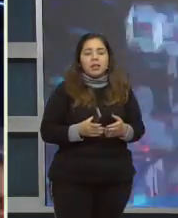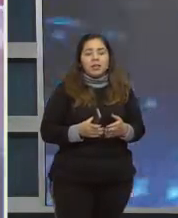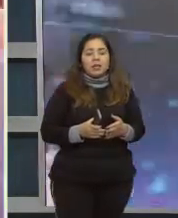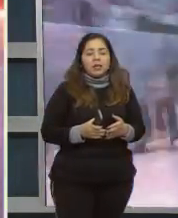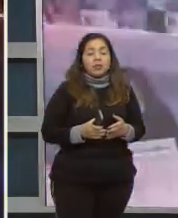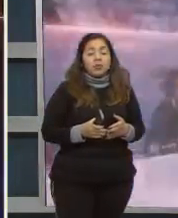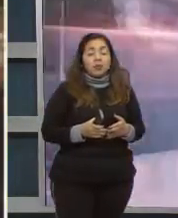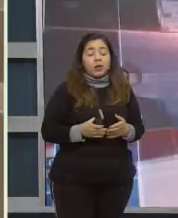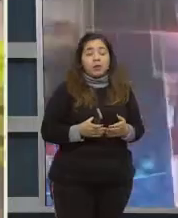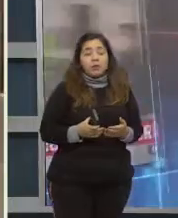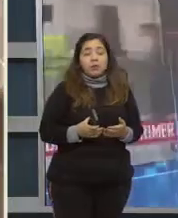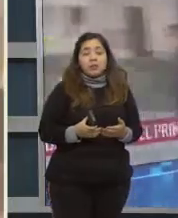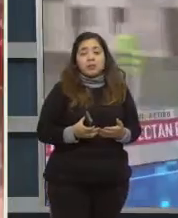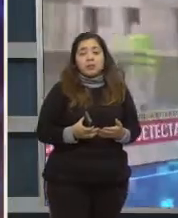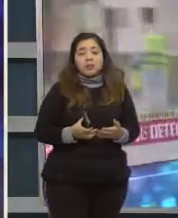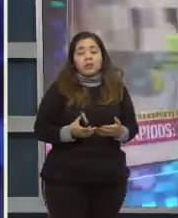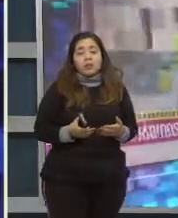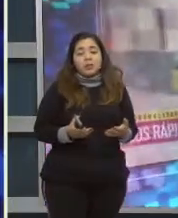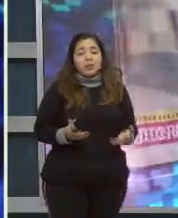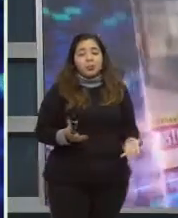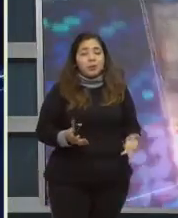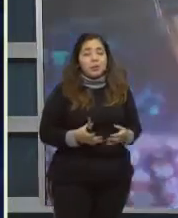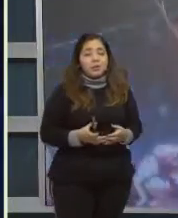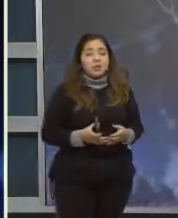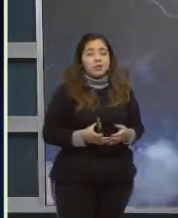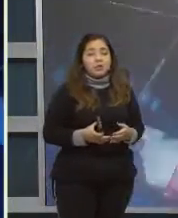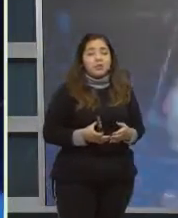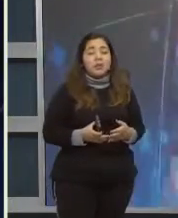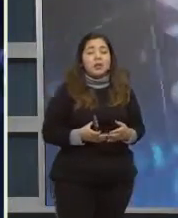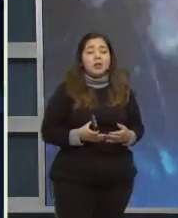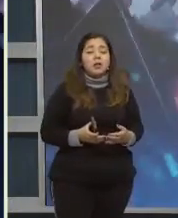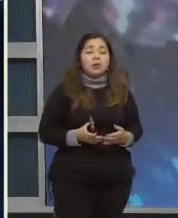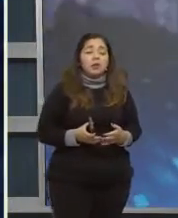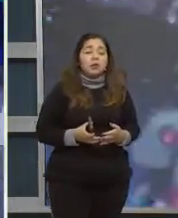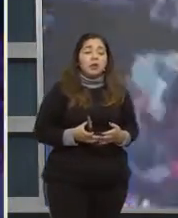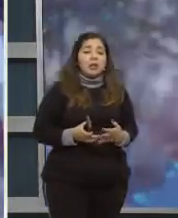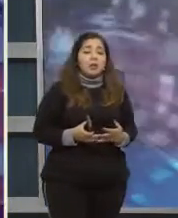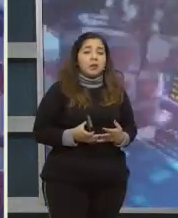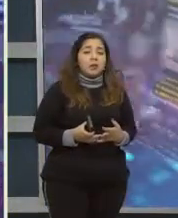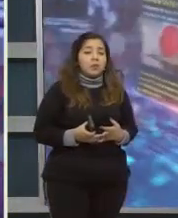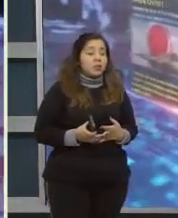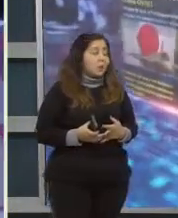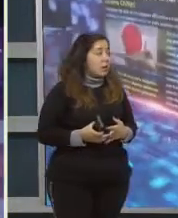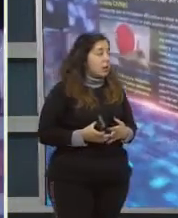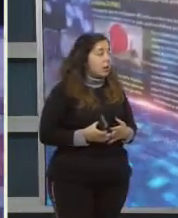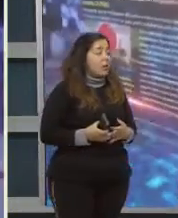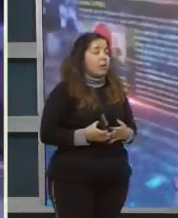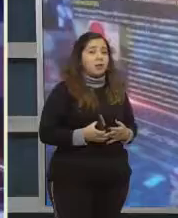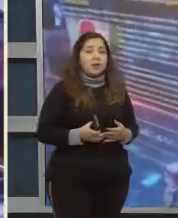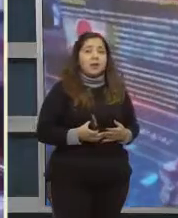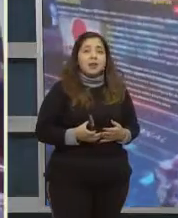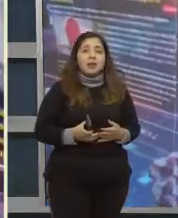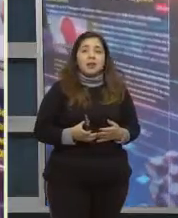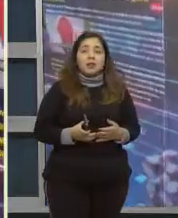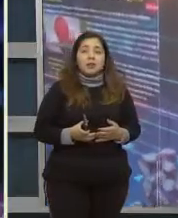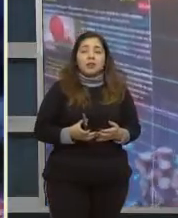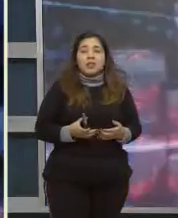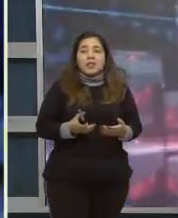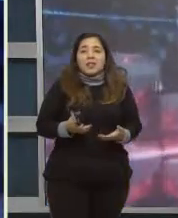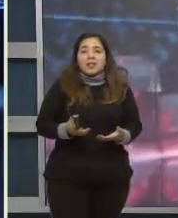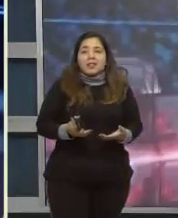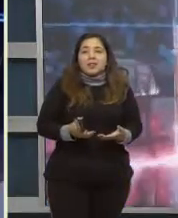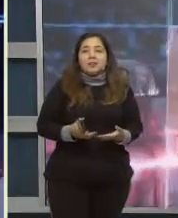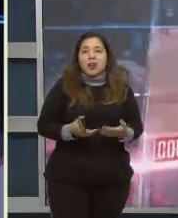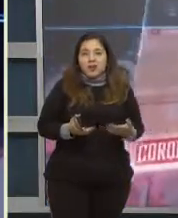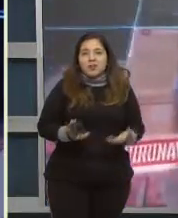que los colegios preuniversitarios, los institutos preuniversitarios, son muy requeridos por la población sanjuanina. Para los